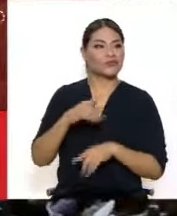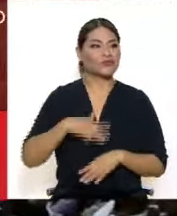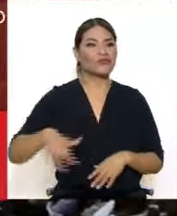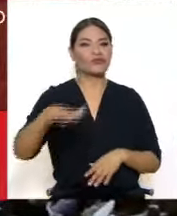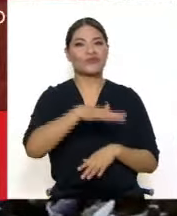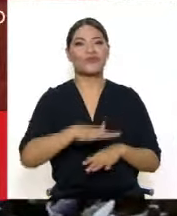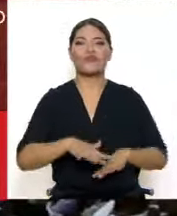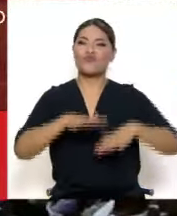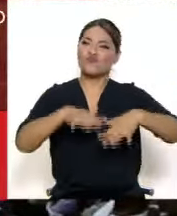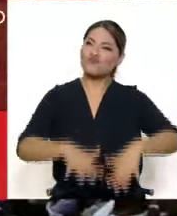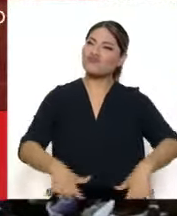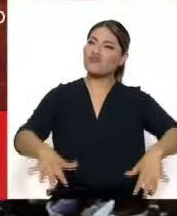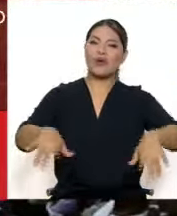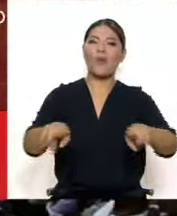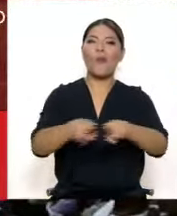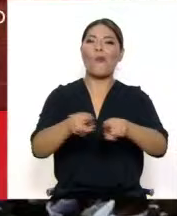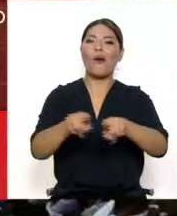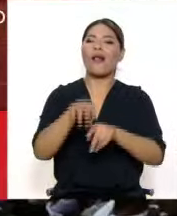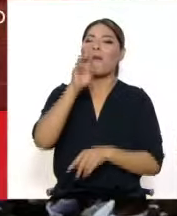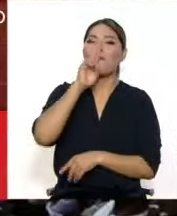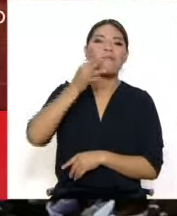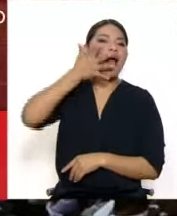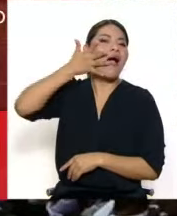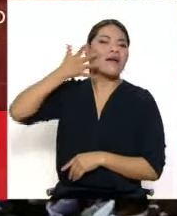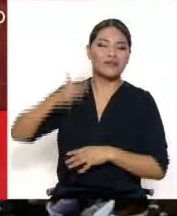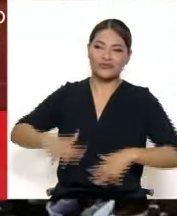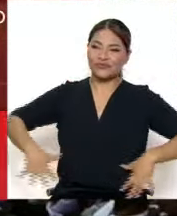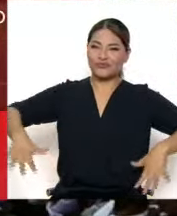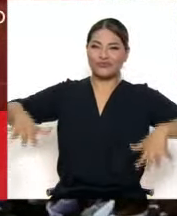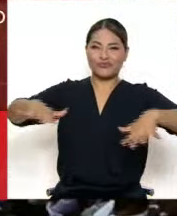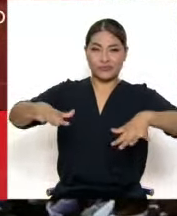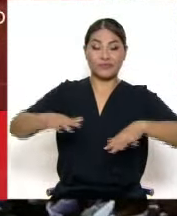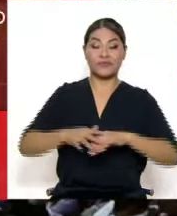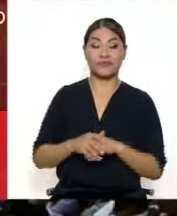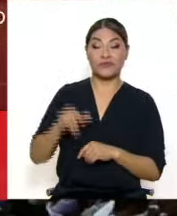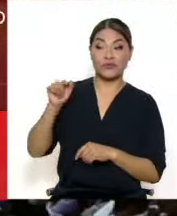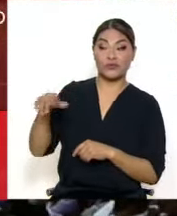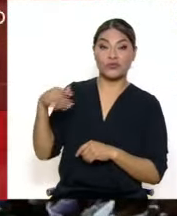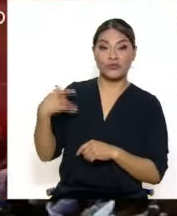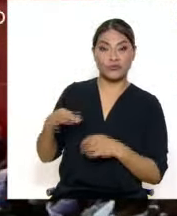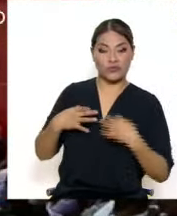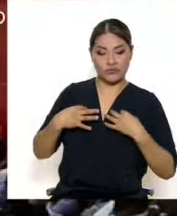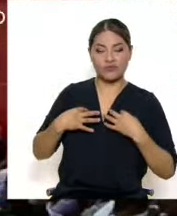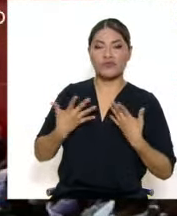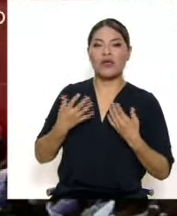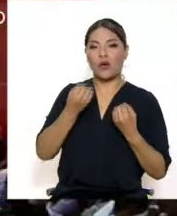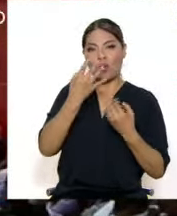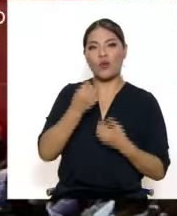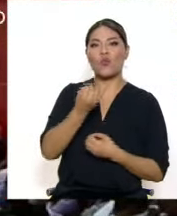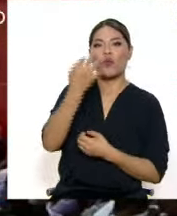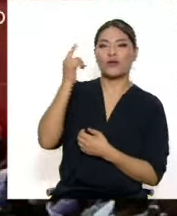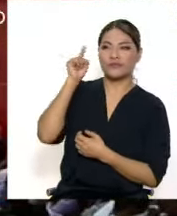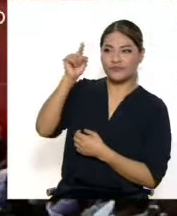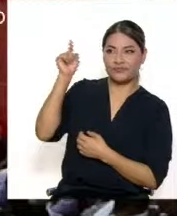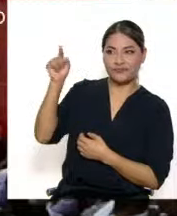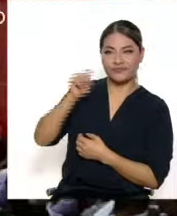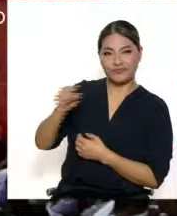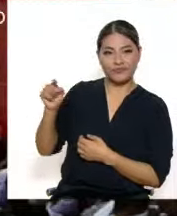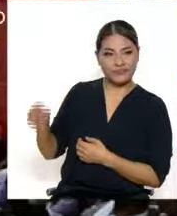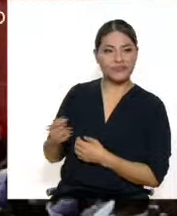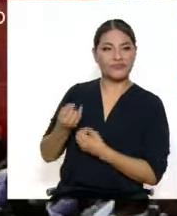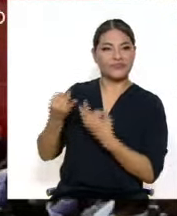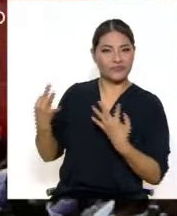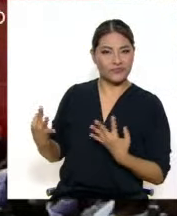de rojiblanco. ¿Por qué razón? Porque estaba la selección con la alineación. Galese en el arco, línea de tres, con